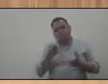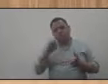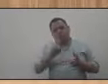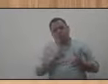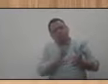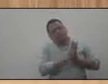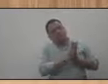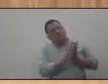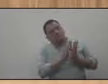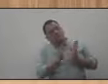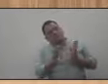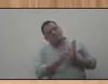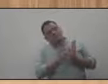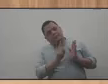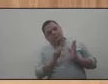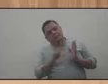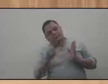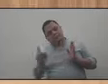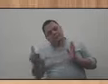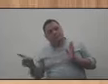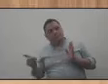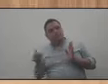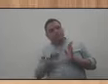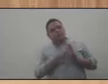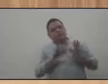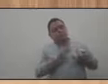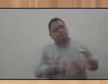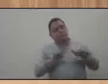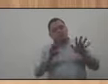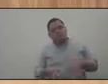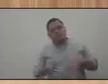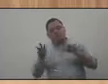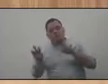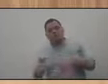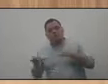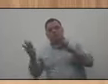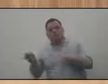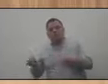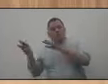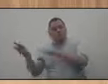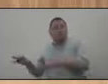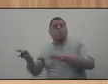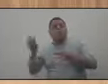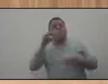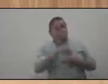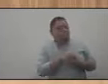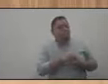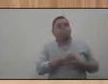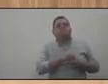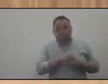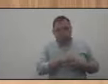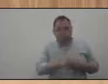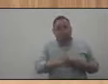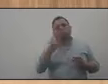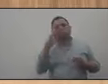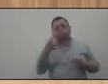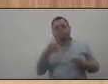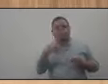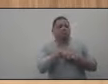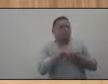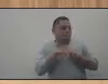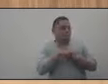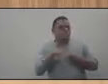2016 tenemos, una por 8 meses más, un logro sin precedentes, teniendo en cuenta la